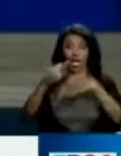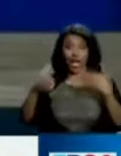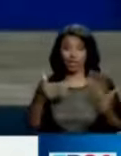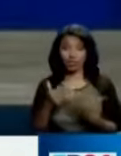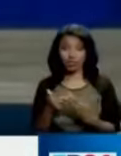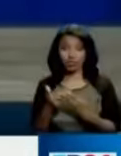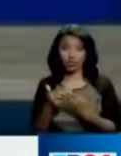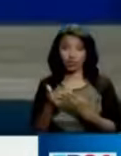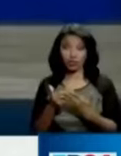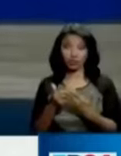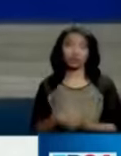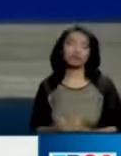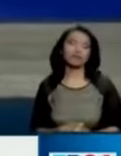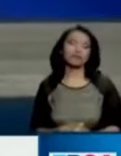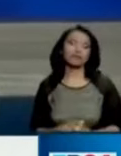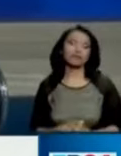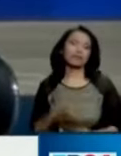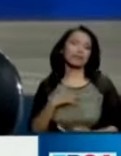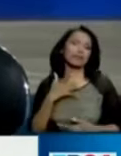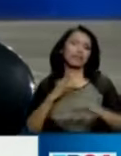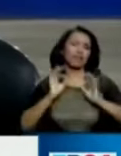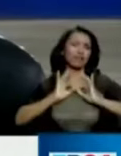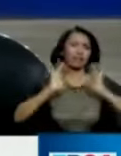pero que no cabe duda,